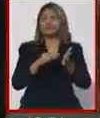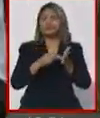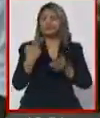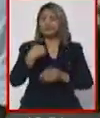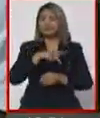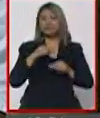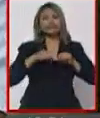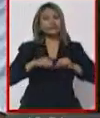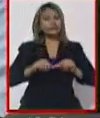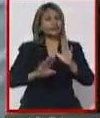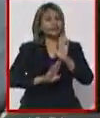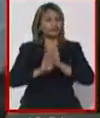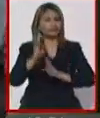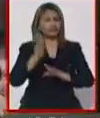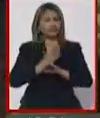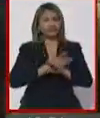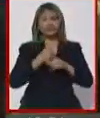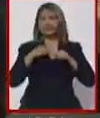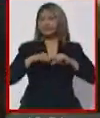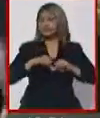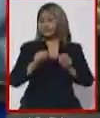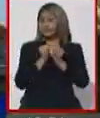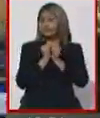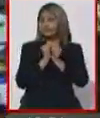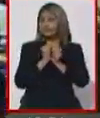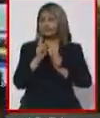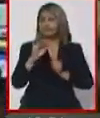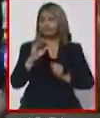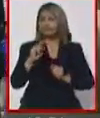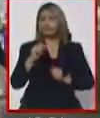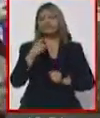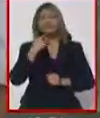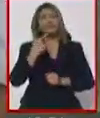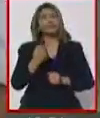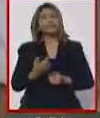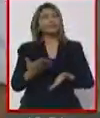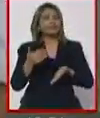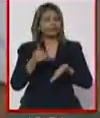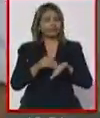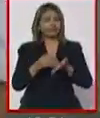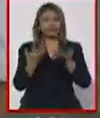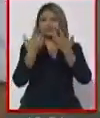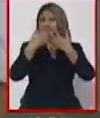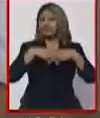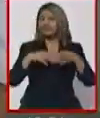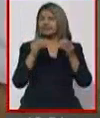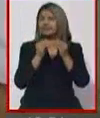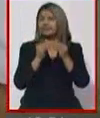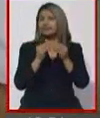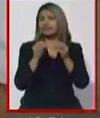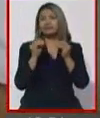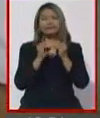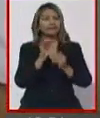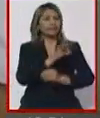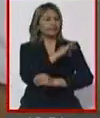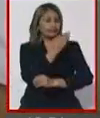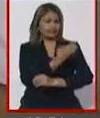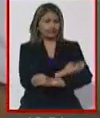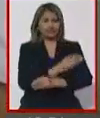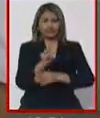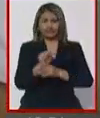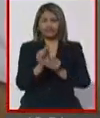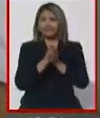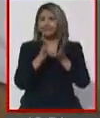supuesto, nosotros vamos a seguir adelante en este proceso, vamos a seguir acompañando a Reinaldo y vamos a coordinar muchísimo, con mucha más fuerza,